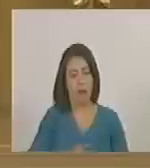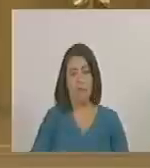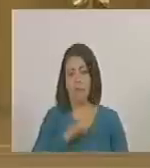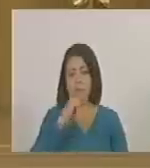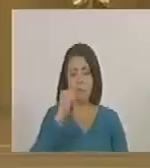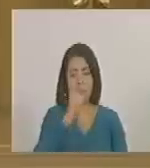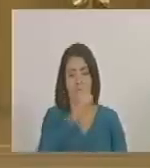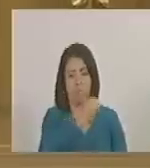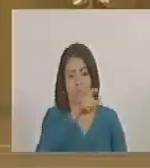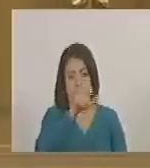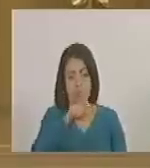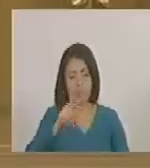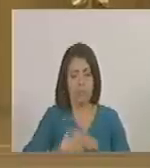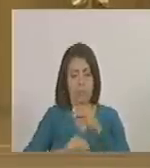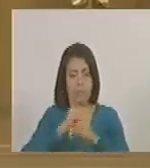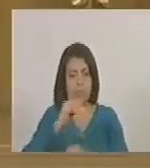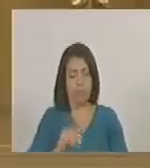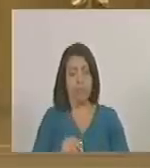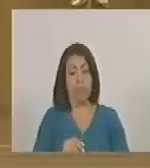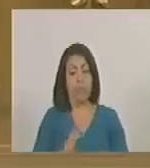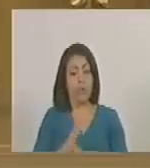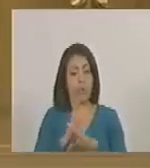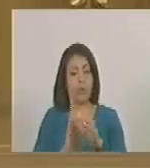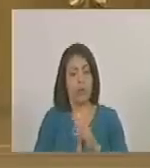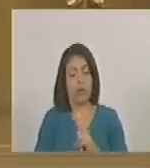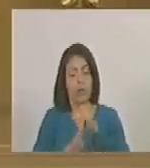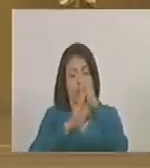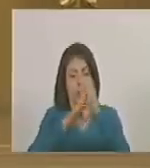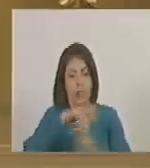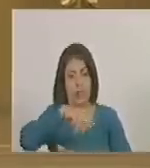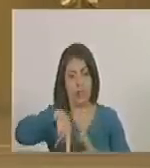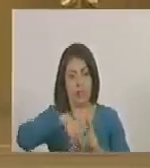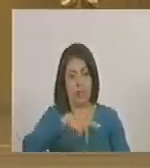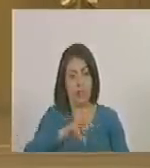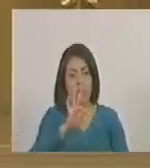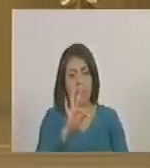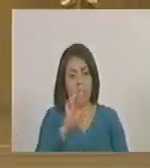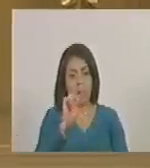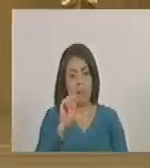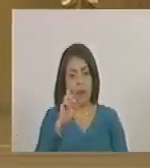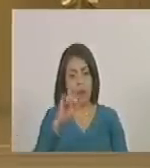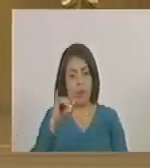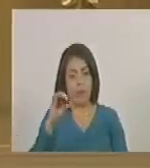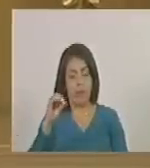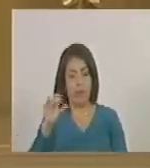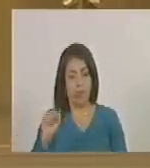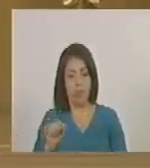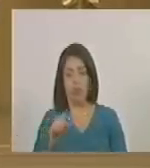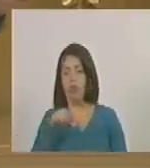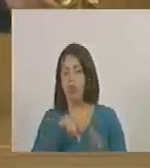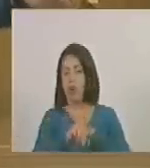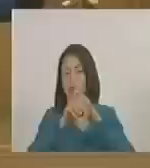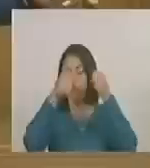asesinato perpetrado contra el líder revolucionario Fabricio Ojeda, sucedido en los calabozos del Servicio